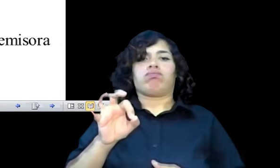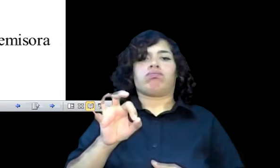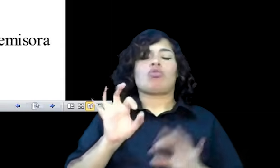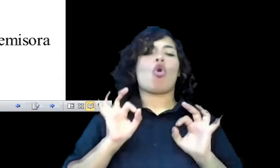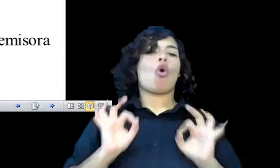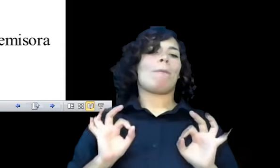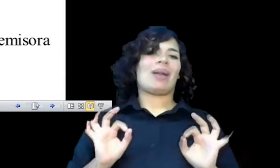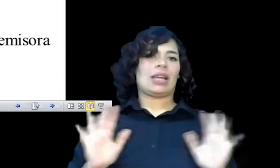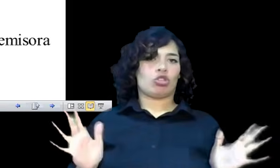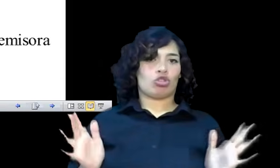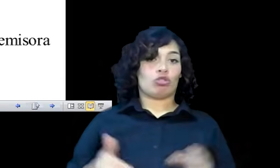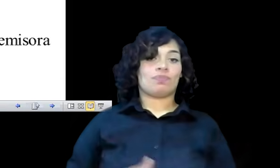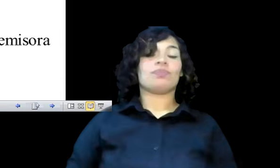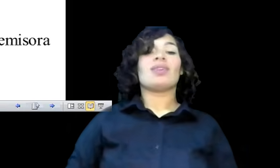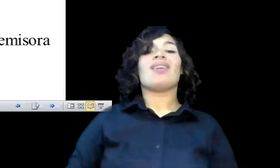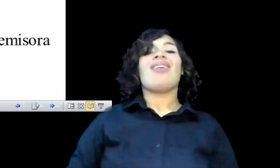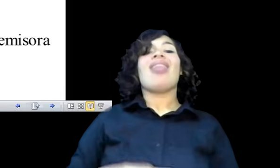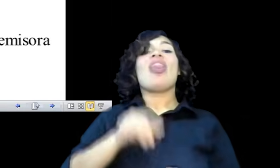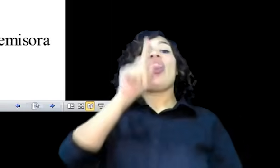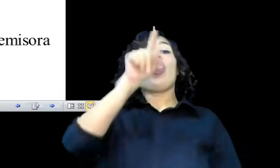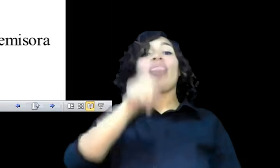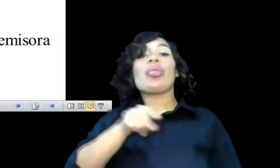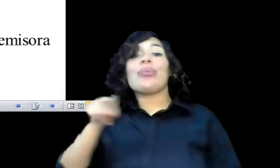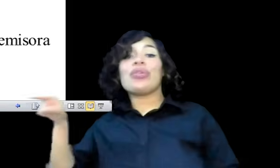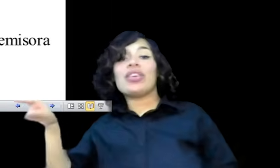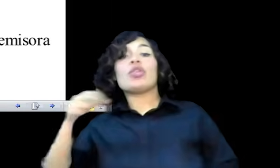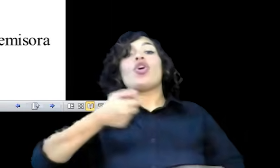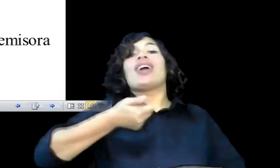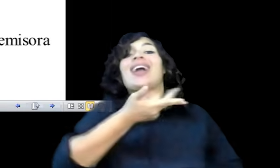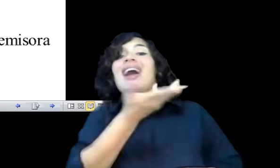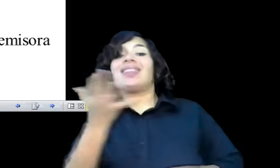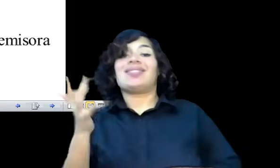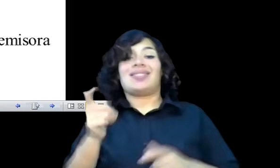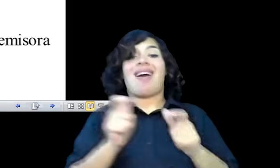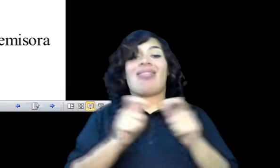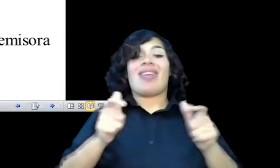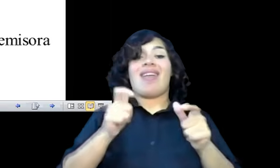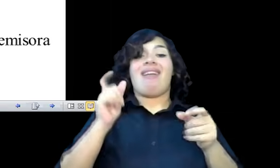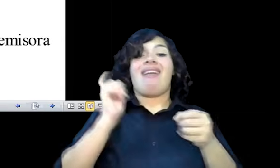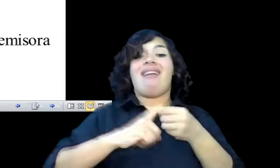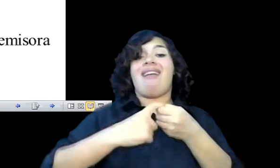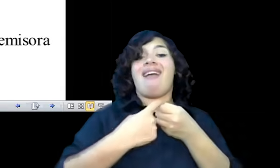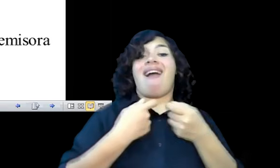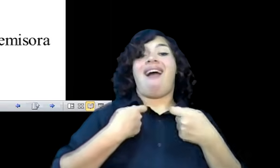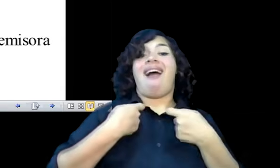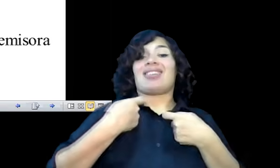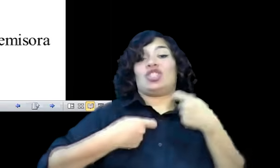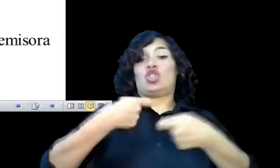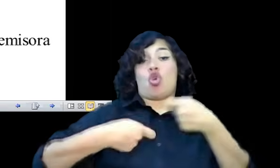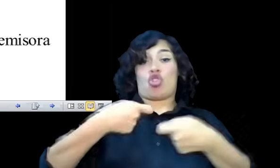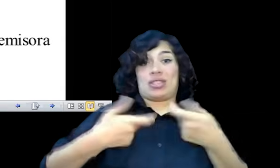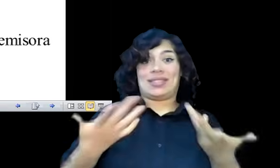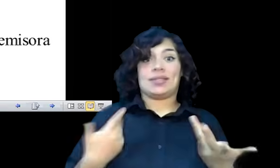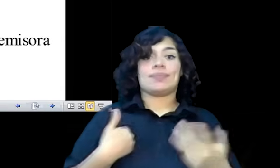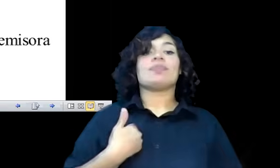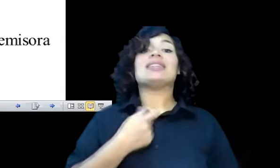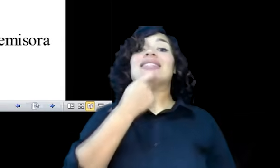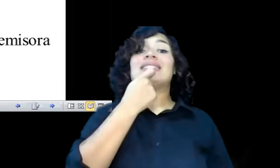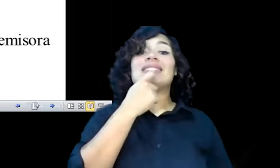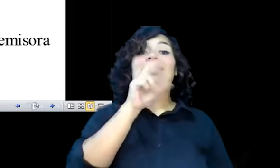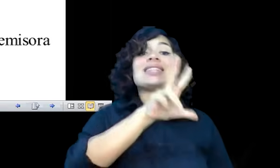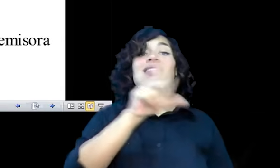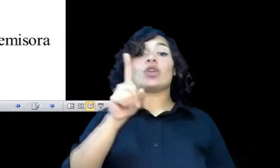contables, dividida la cantidad de acciones. Si la empresa no cerró el 31/12, cerró en una fecha distinta al